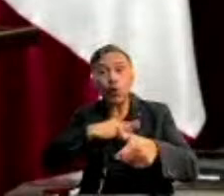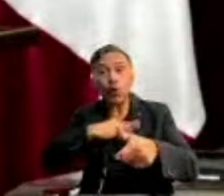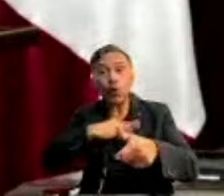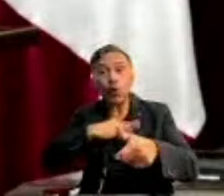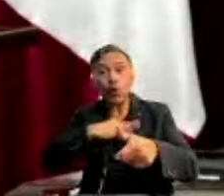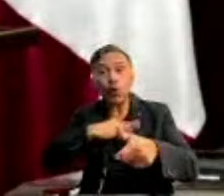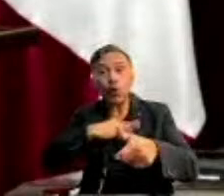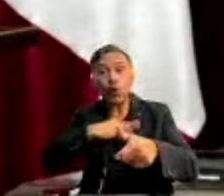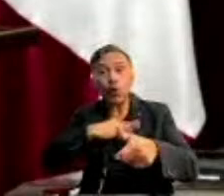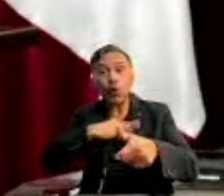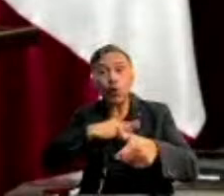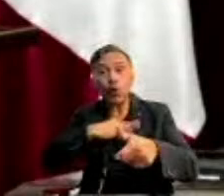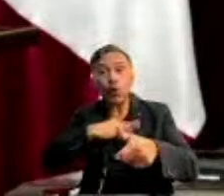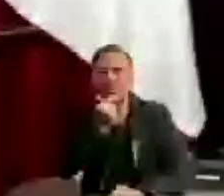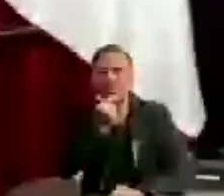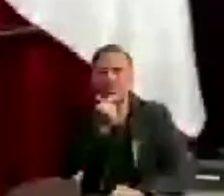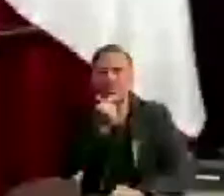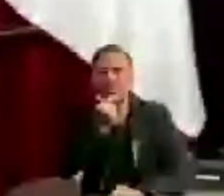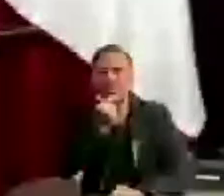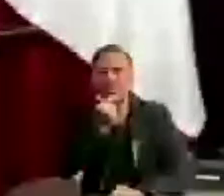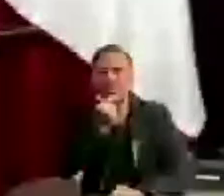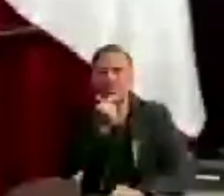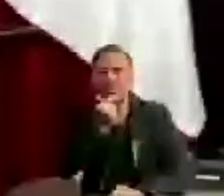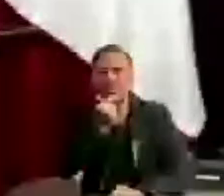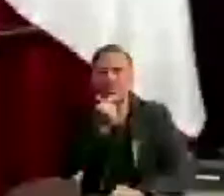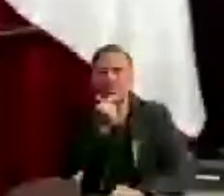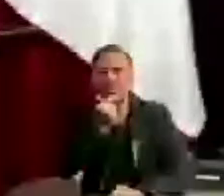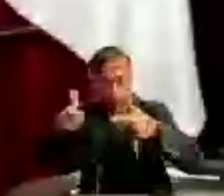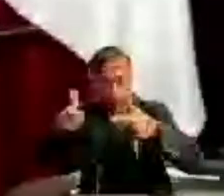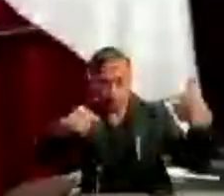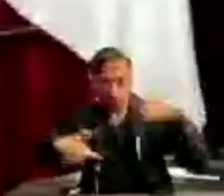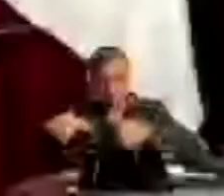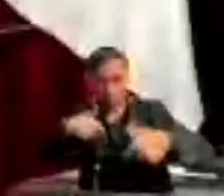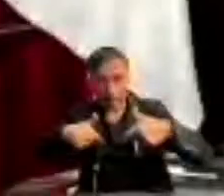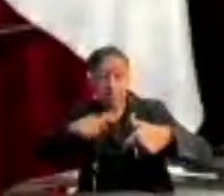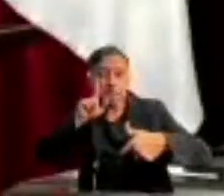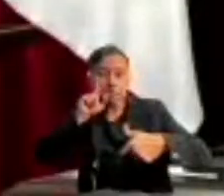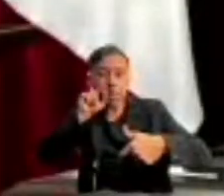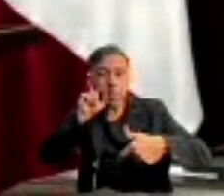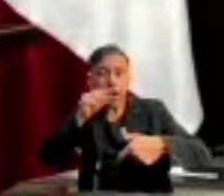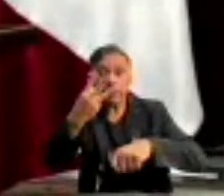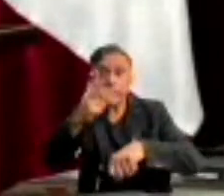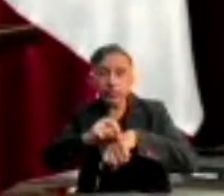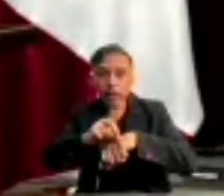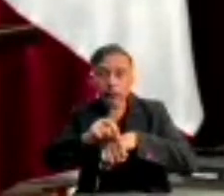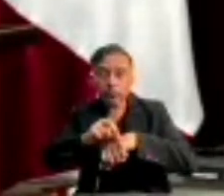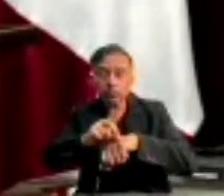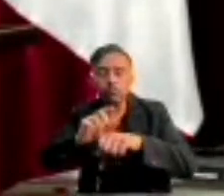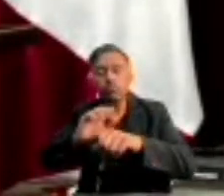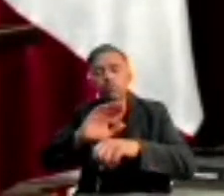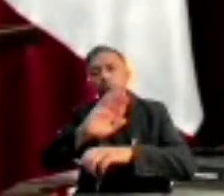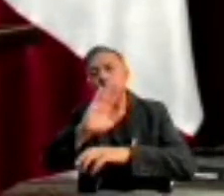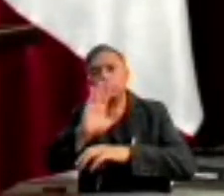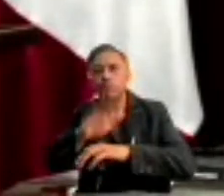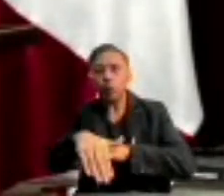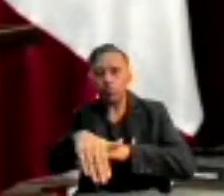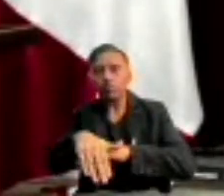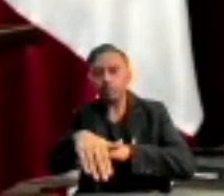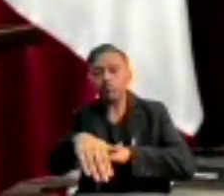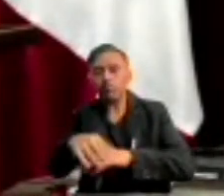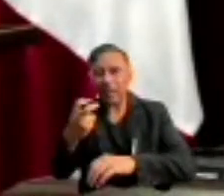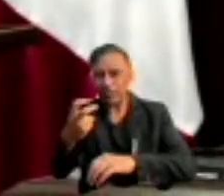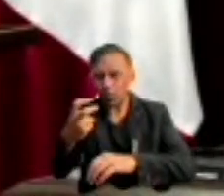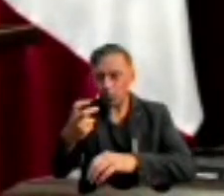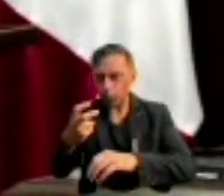gobernador murió 3 días después. Ese crimen de Estado cambió la historia del Estado de México y constituyó